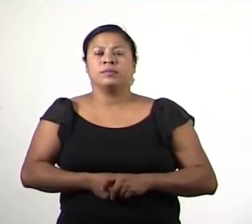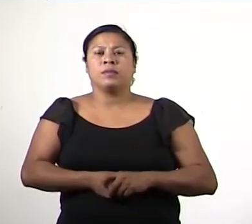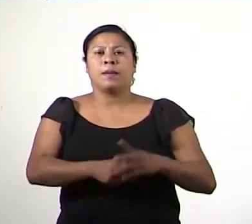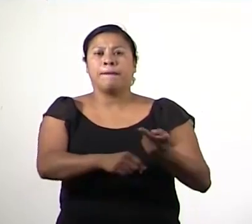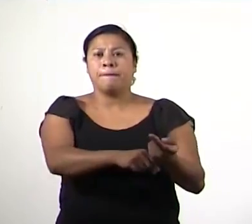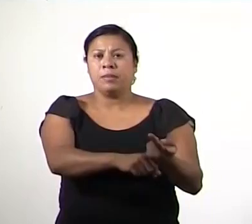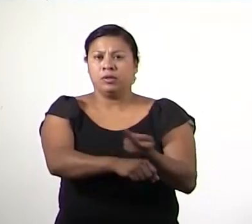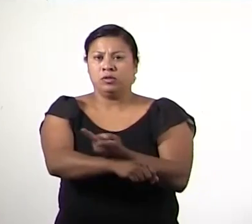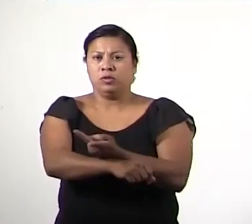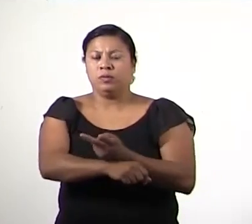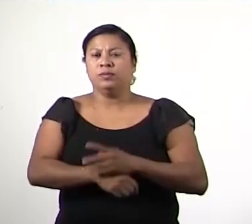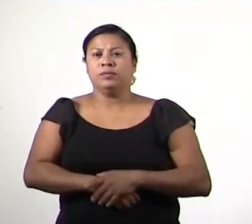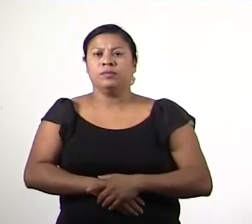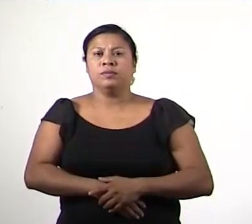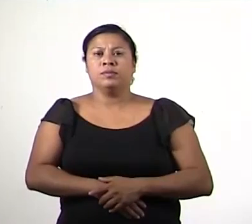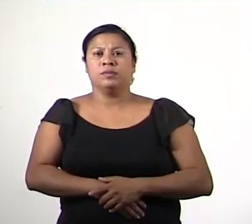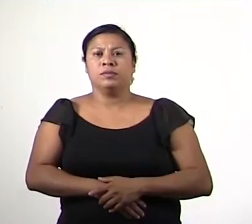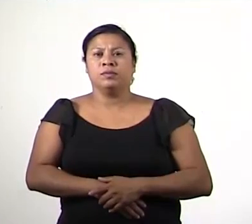ocurrió?